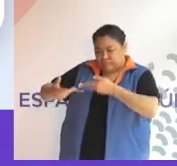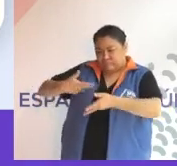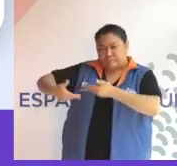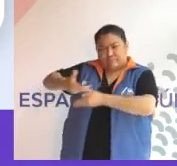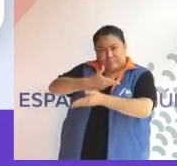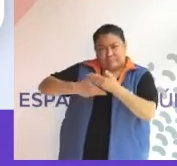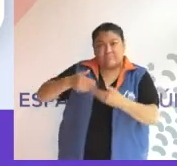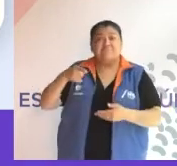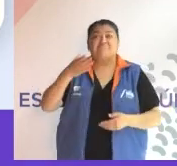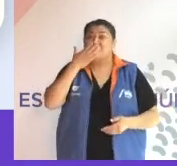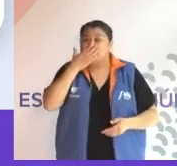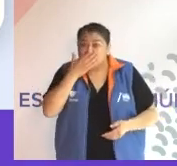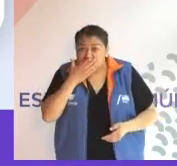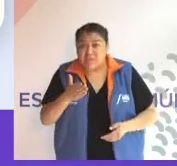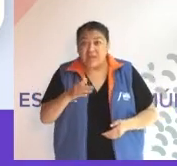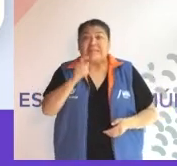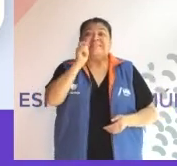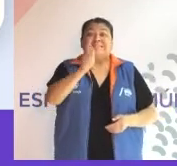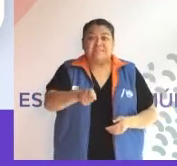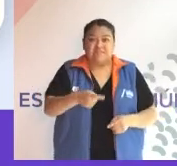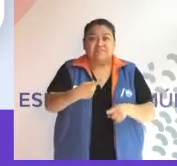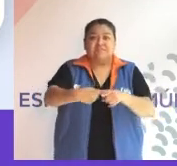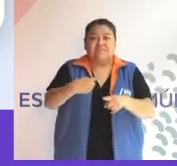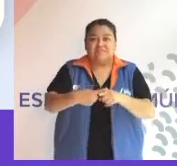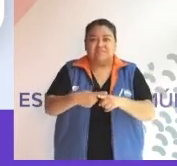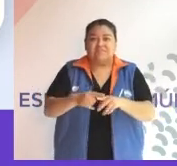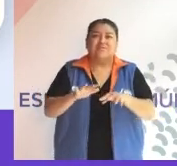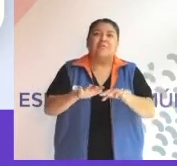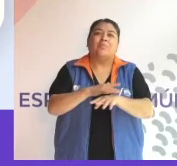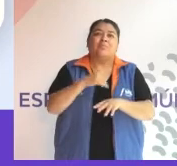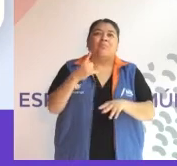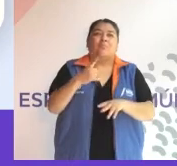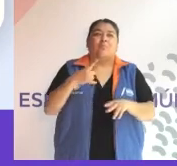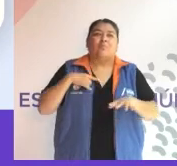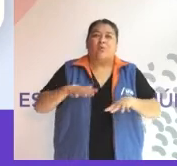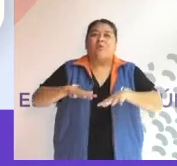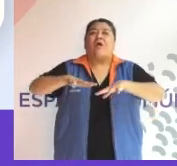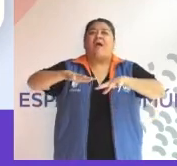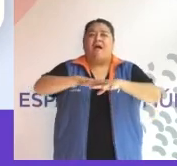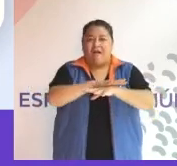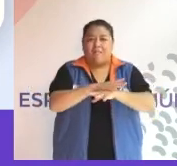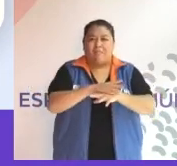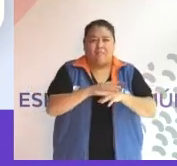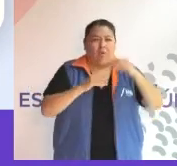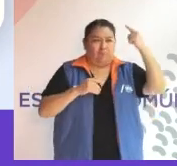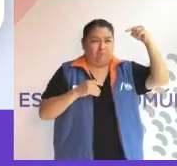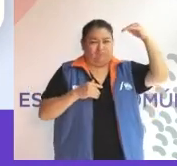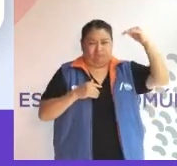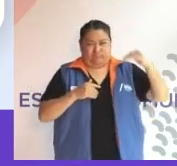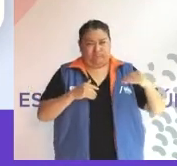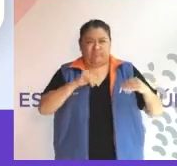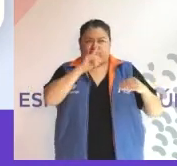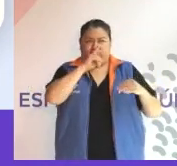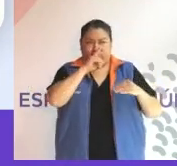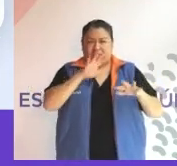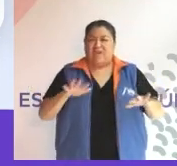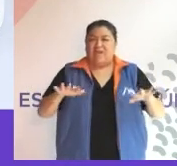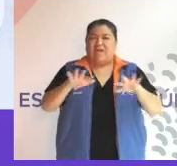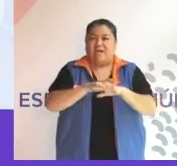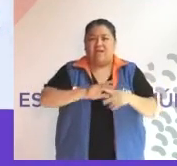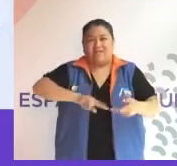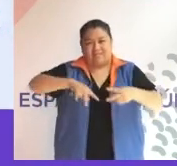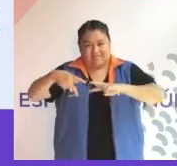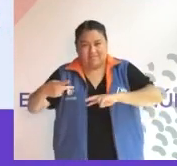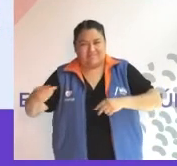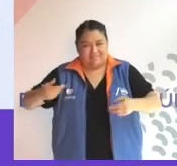que ha sido producido de estos cambios en la base. Era lo que yo quería comentar. Gracias,